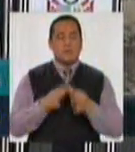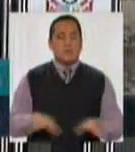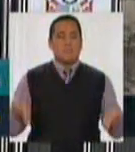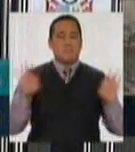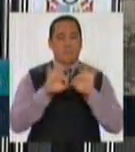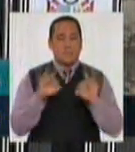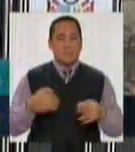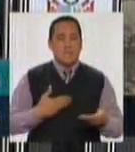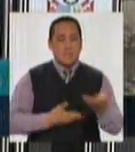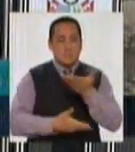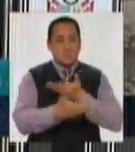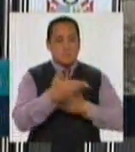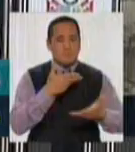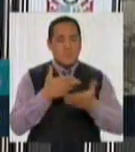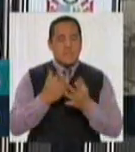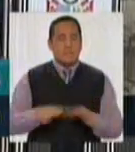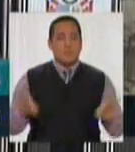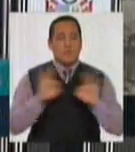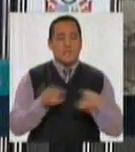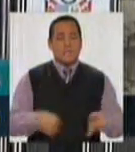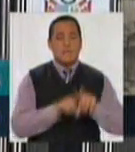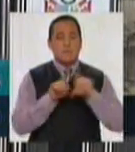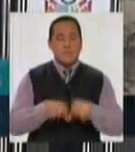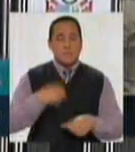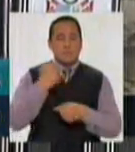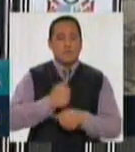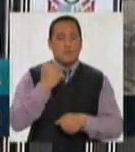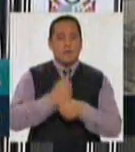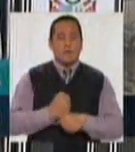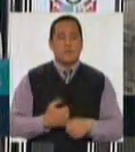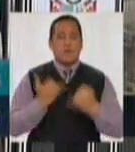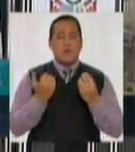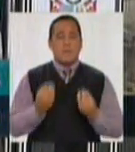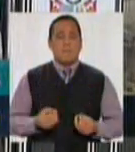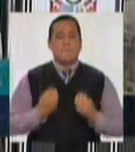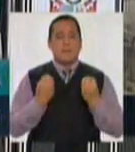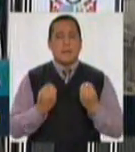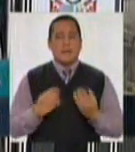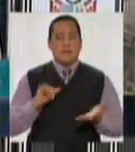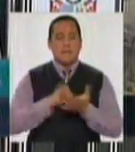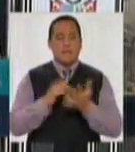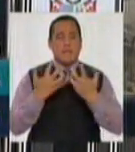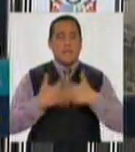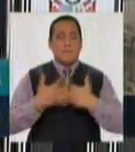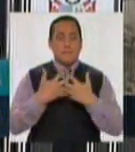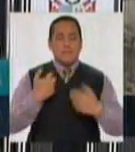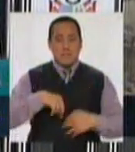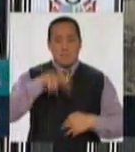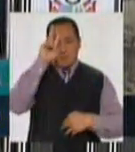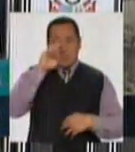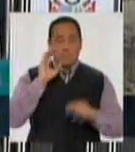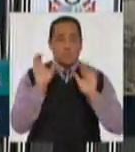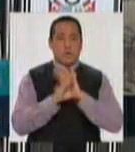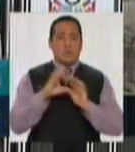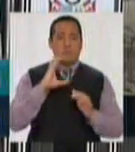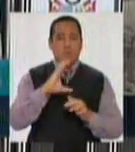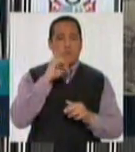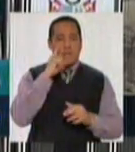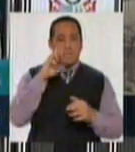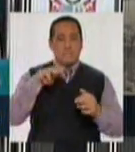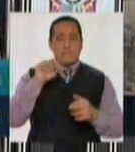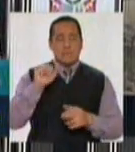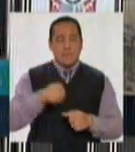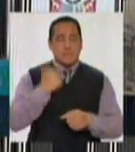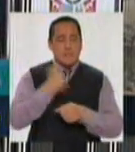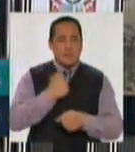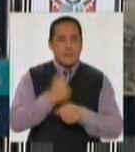y la reciprocidad, también estamos trabajando para que empresas peruanas como el CIMA puedan